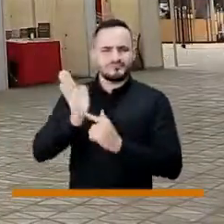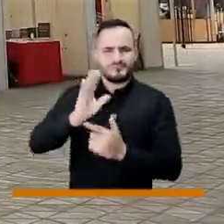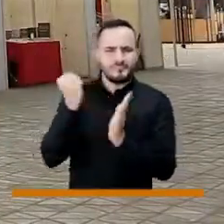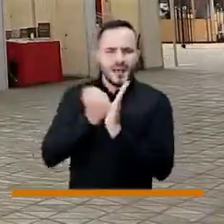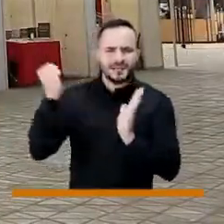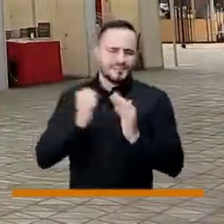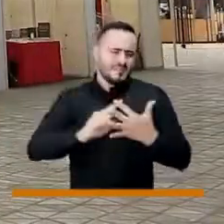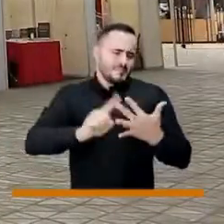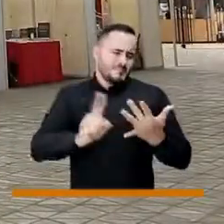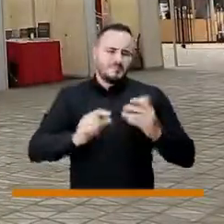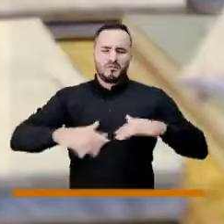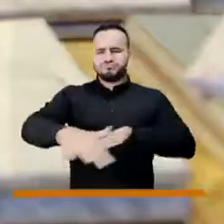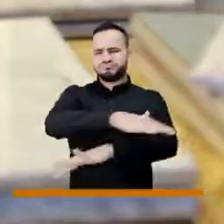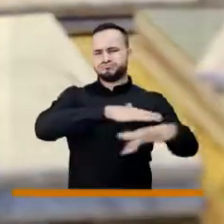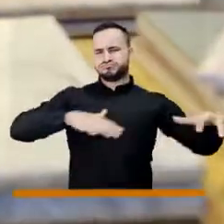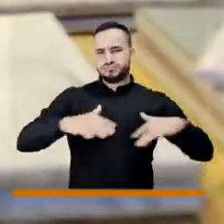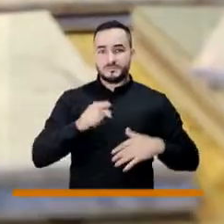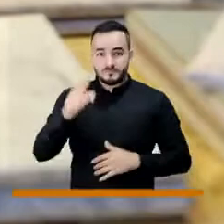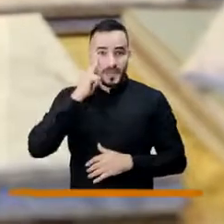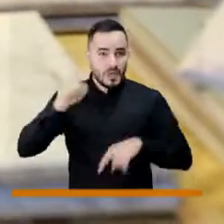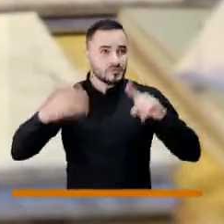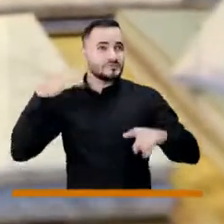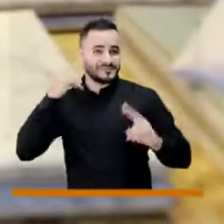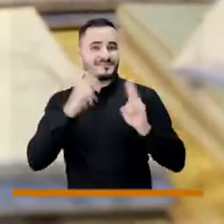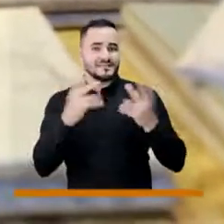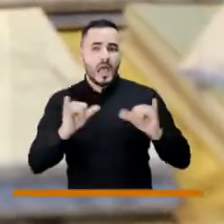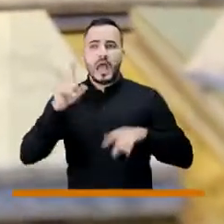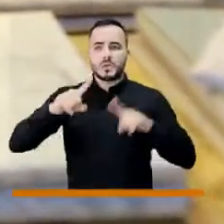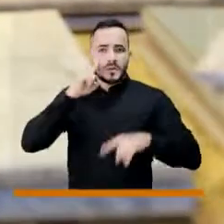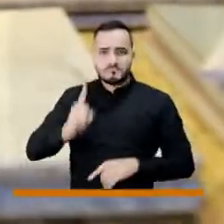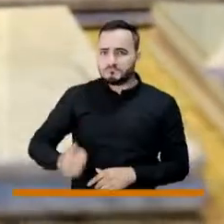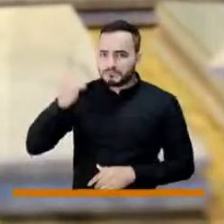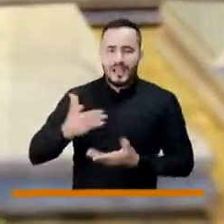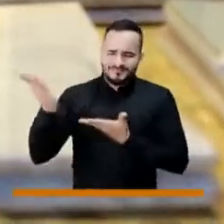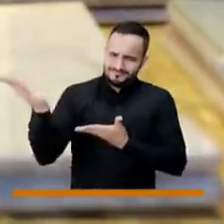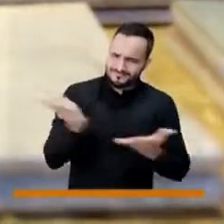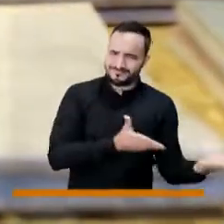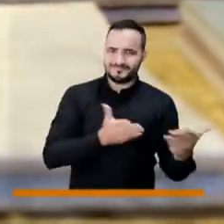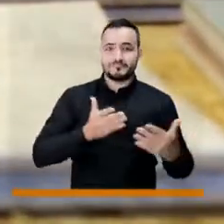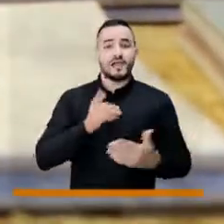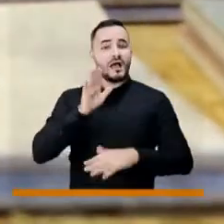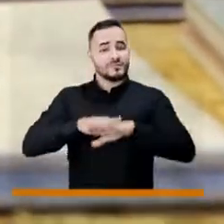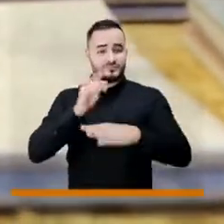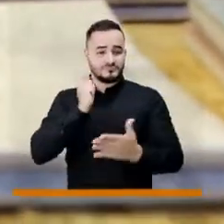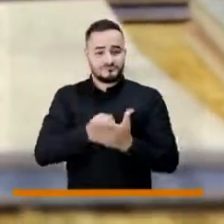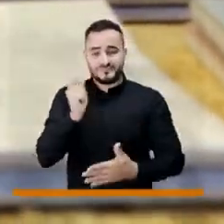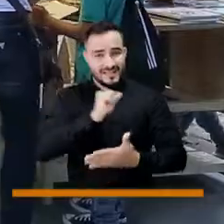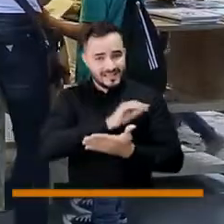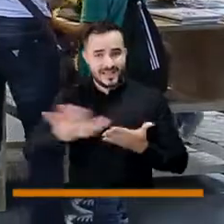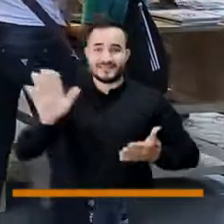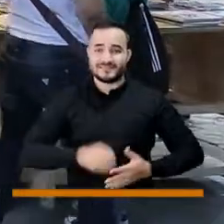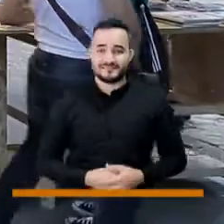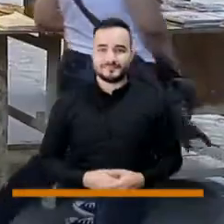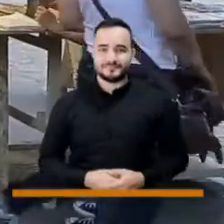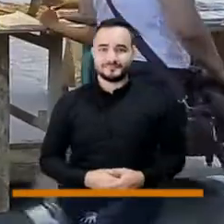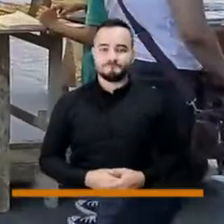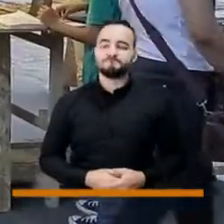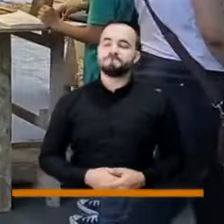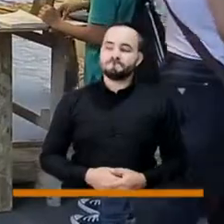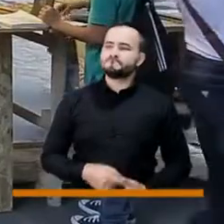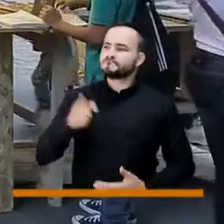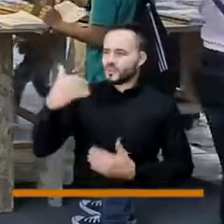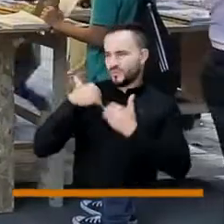y los que no conozcan, pues los invitamos a que asistan a Jardín Botánico. Entrada completamente libre. Concejal Daniel Duque,